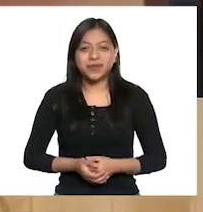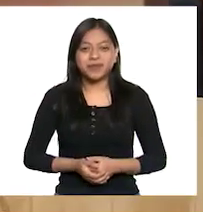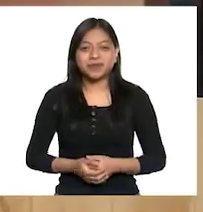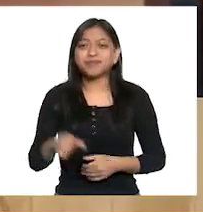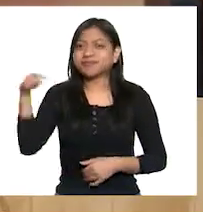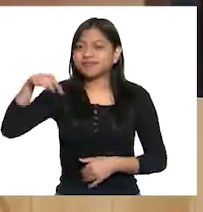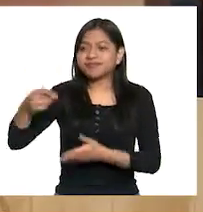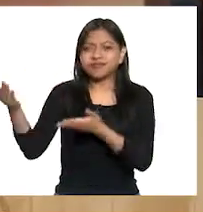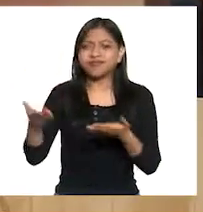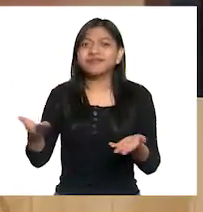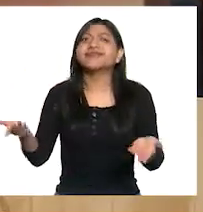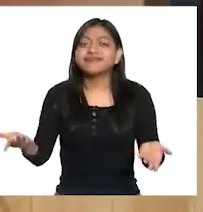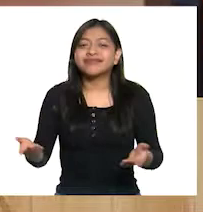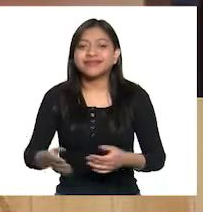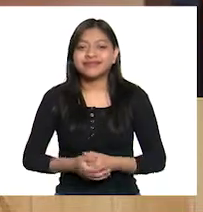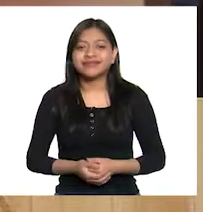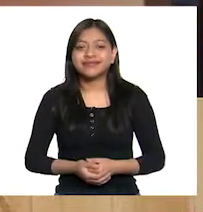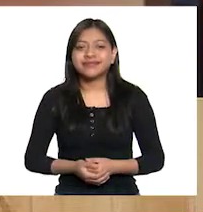haces aquí?